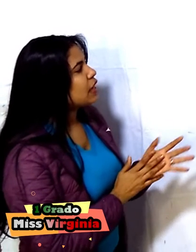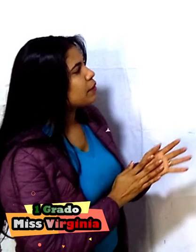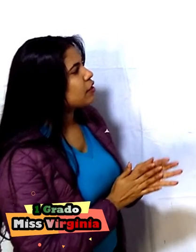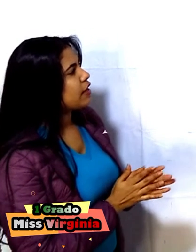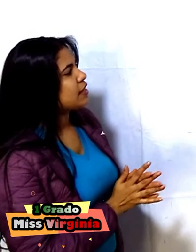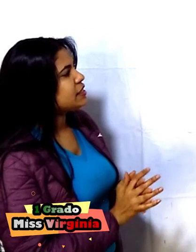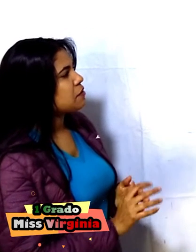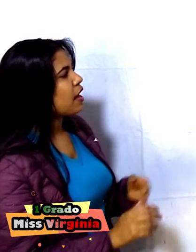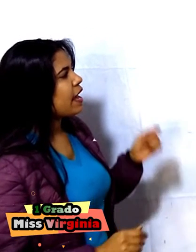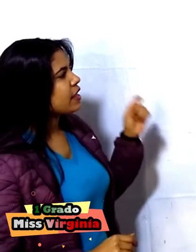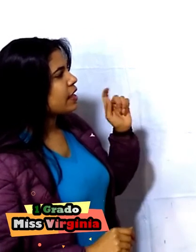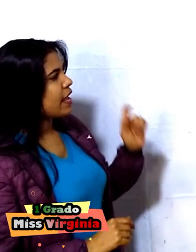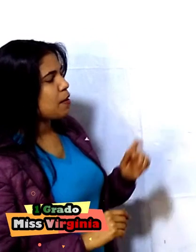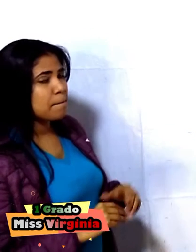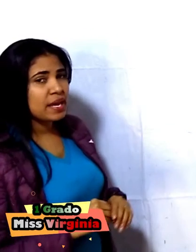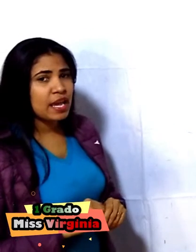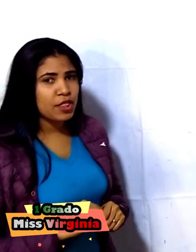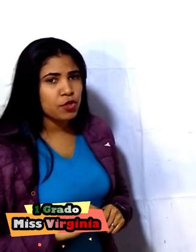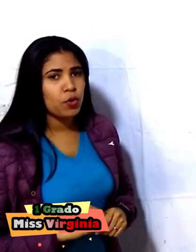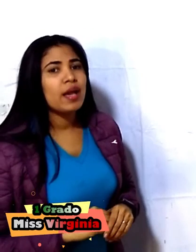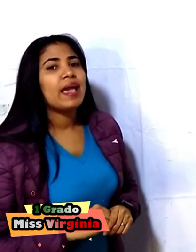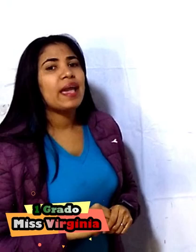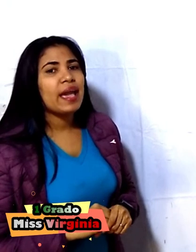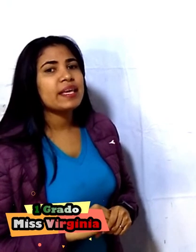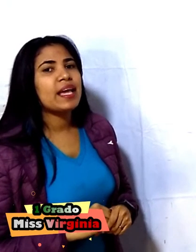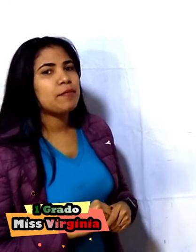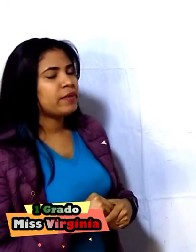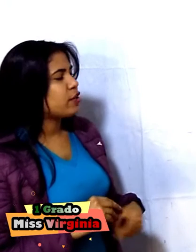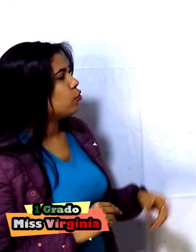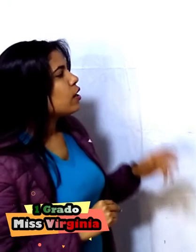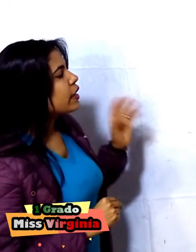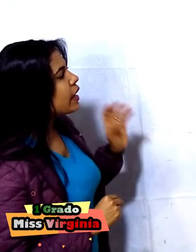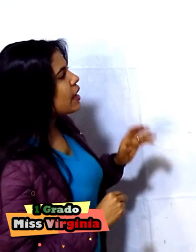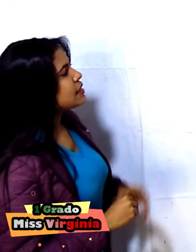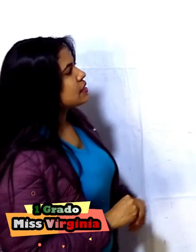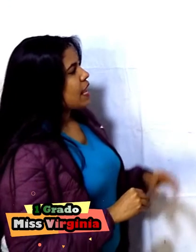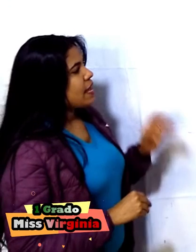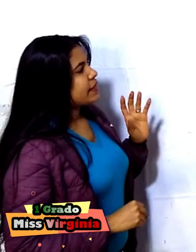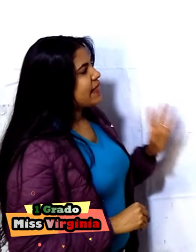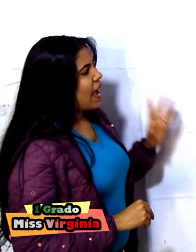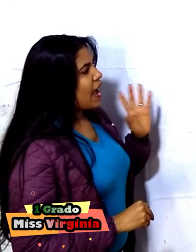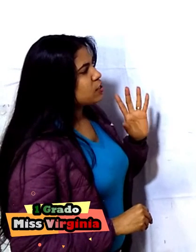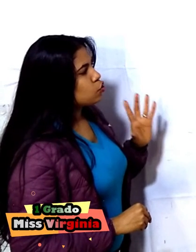una palabra que la lleva en el medio. En el medio. Que es